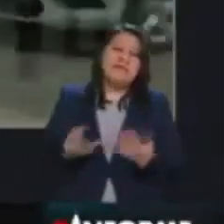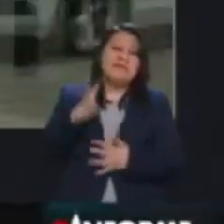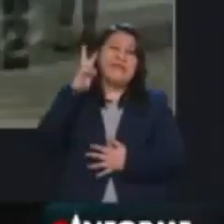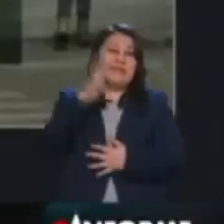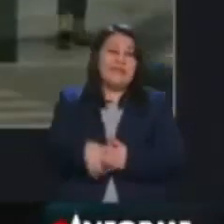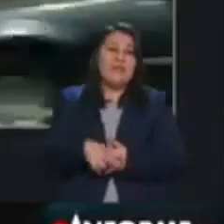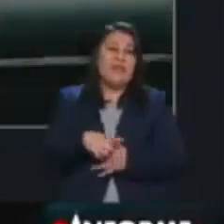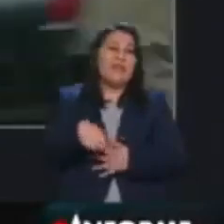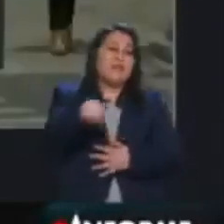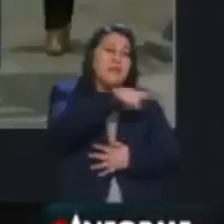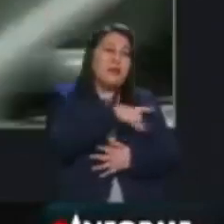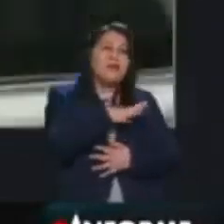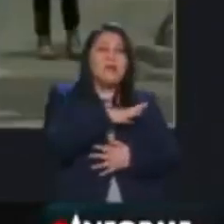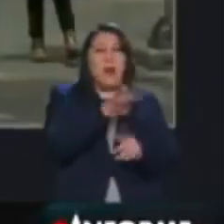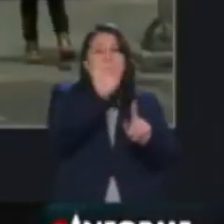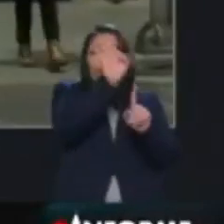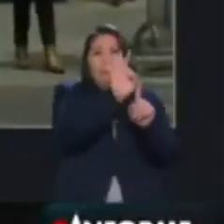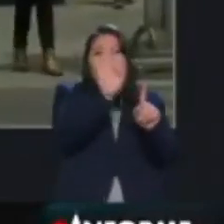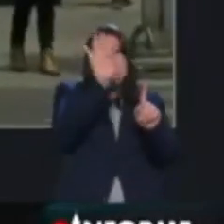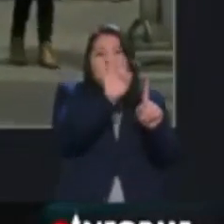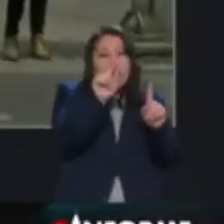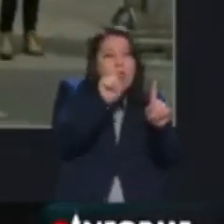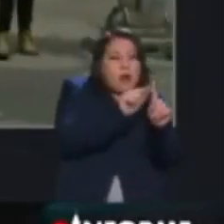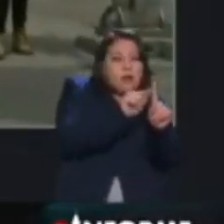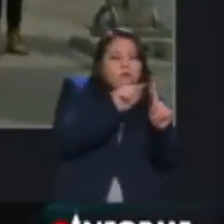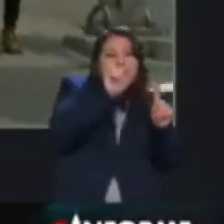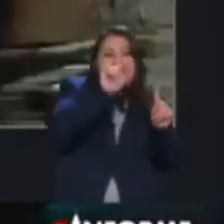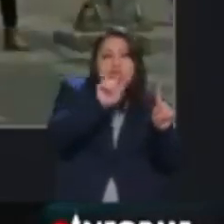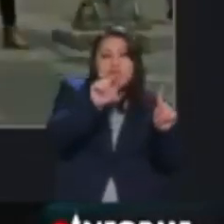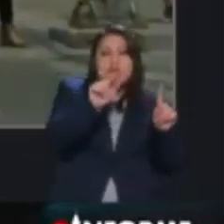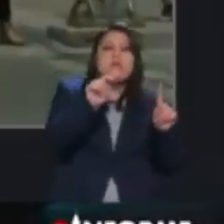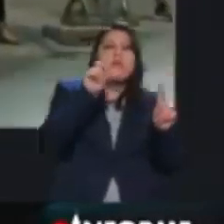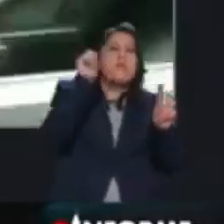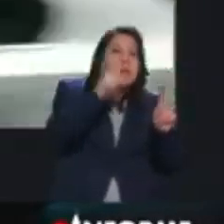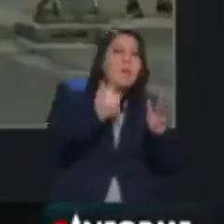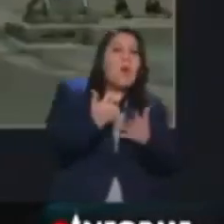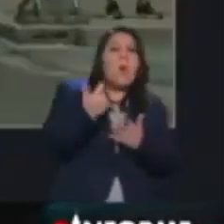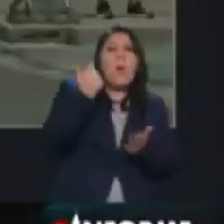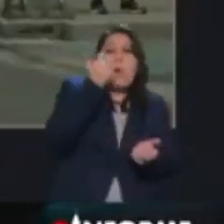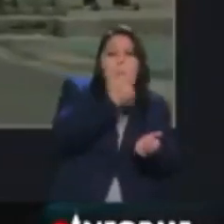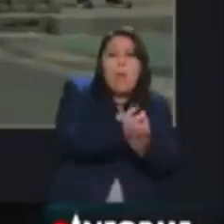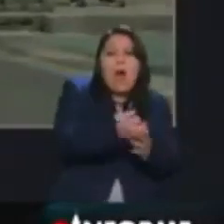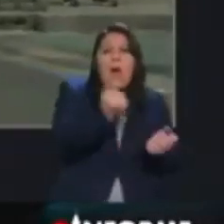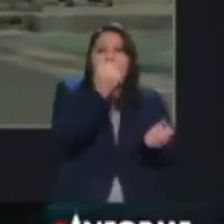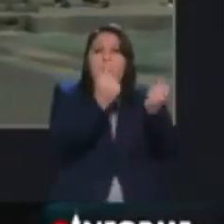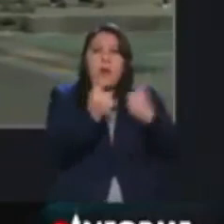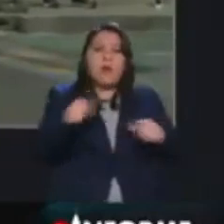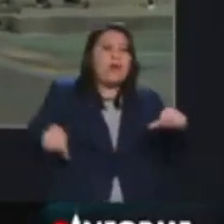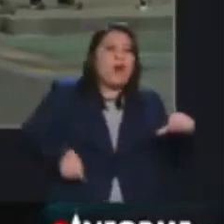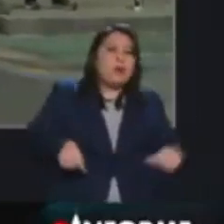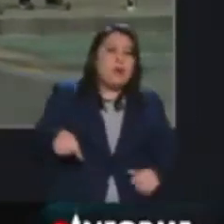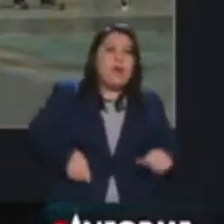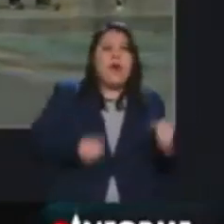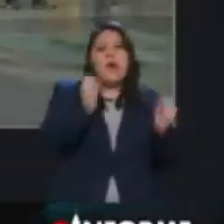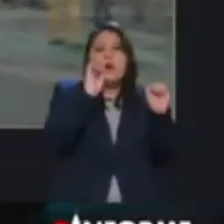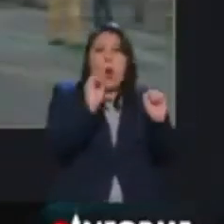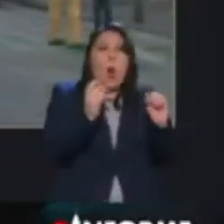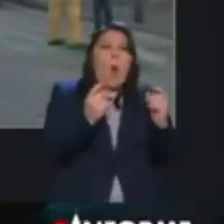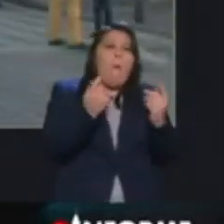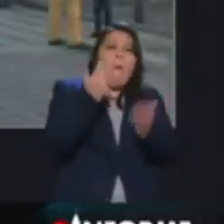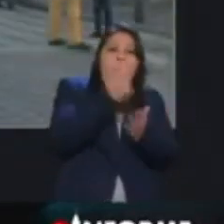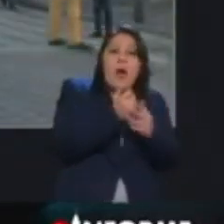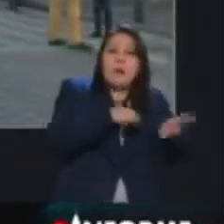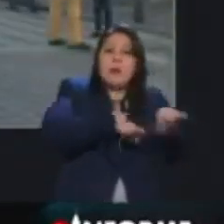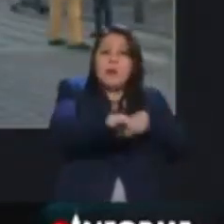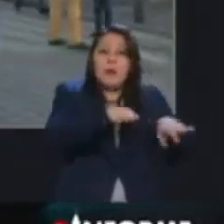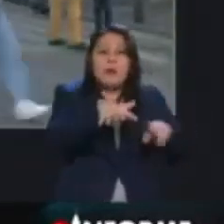margen ahí para generar, digo que tampoco es mucho, pero para generar por el pago de algunos actos que se realizan ahí en estas alcaldías.